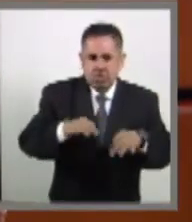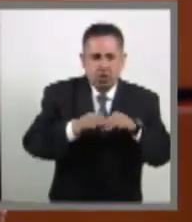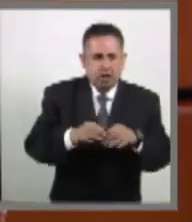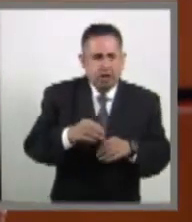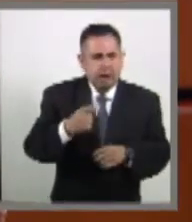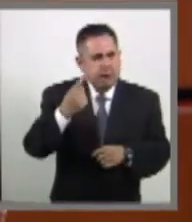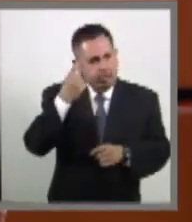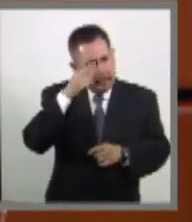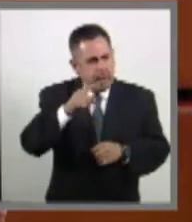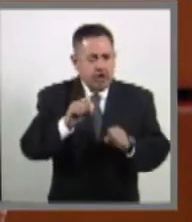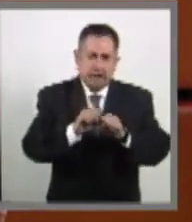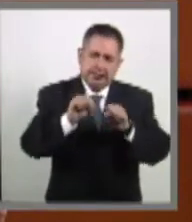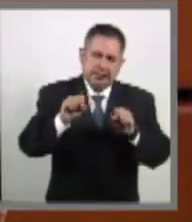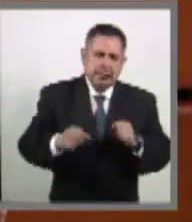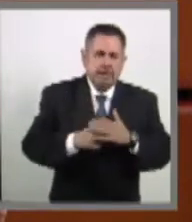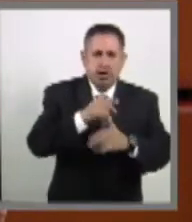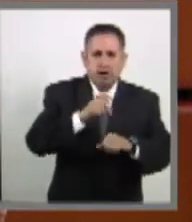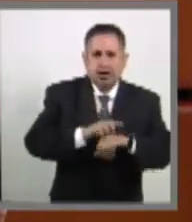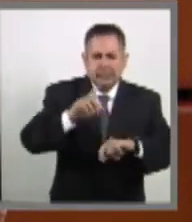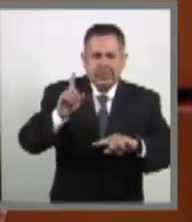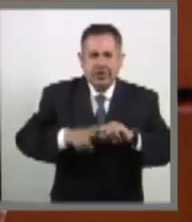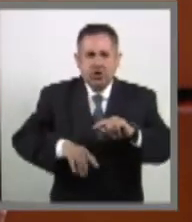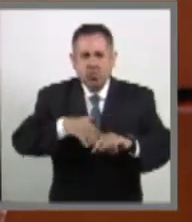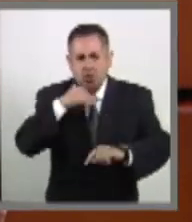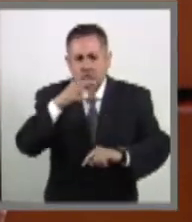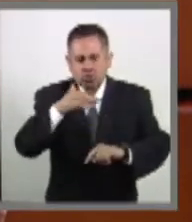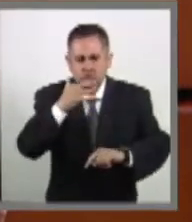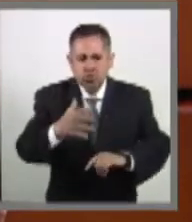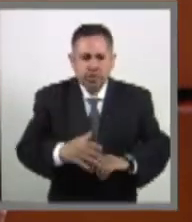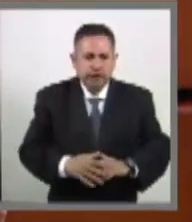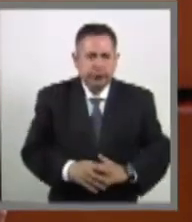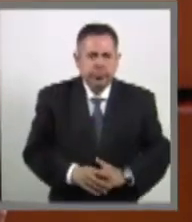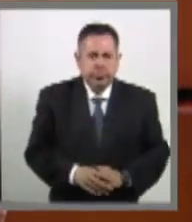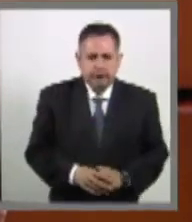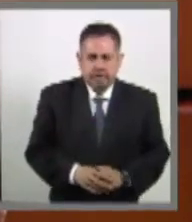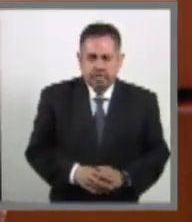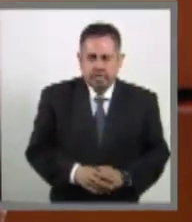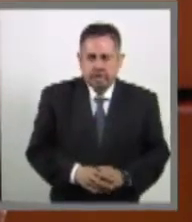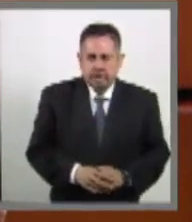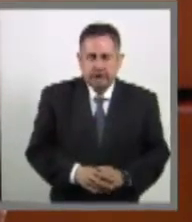importantísimo del Sistema Nacional de Anticorrupción.